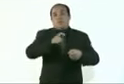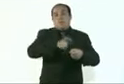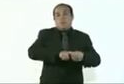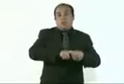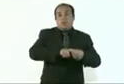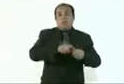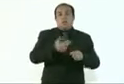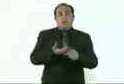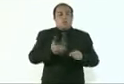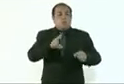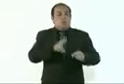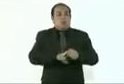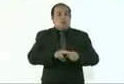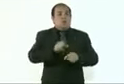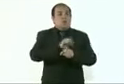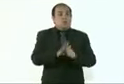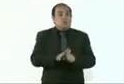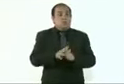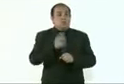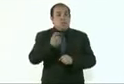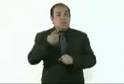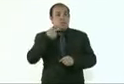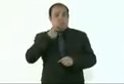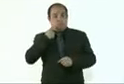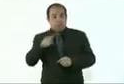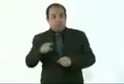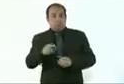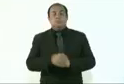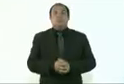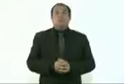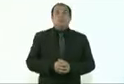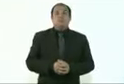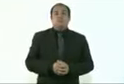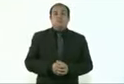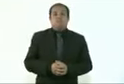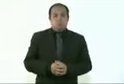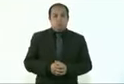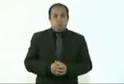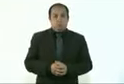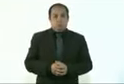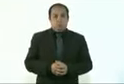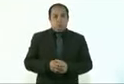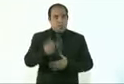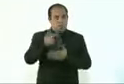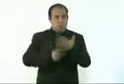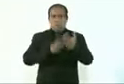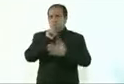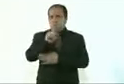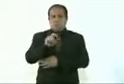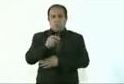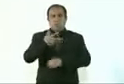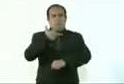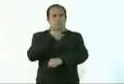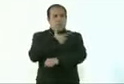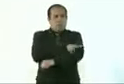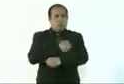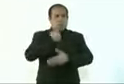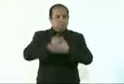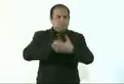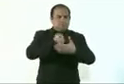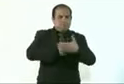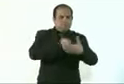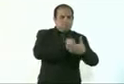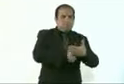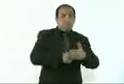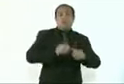las hospitalizaciones, dado que esa es la indicación. Entonces, la estrategia sigue siendo la misma, vacunar, vacunar, vacunar, vacunar,